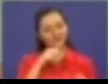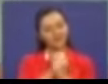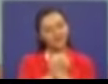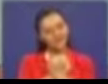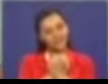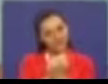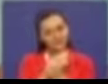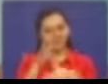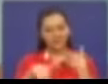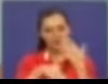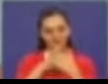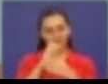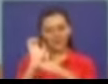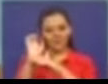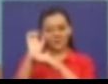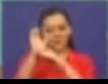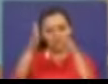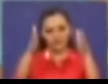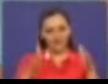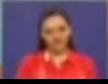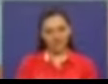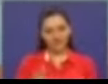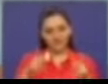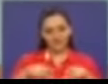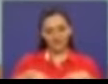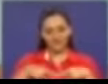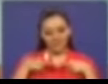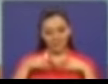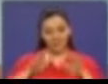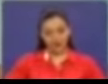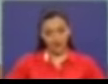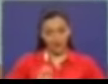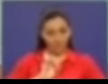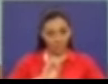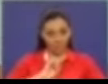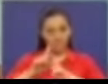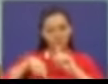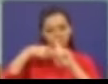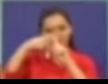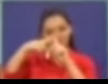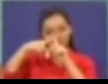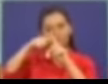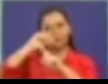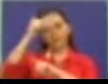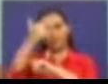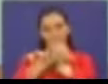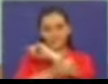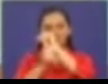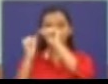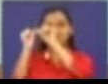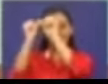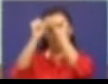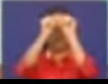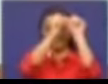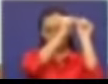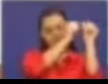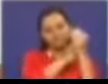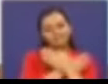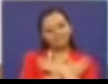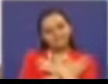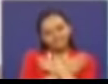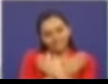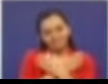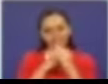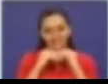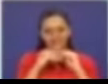las ecuatorianas y ecuatorianos dentro y fuera de la patria. Como siempre, un cariño muy especial, un saludo de lo profundo